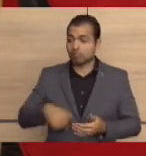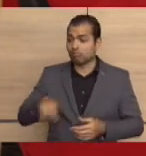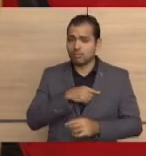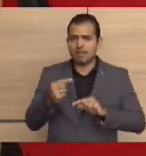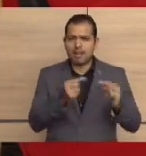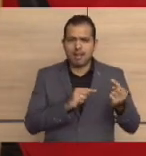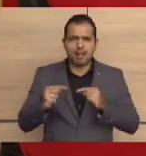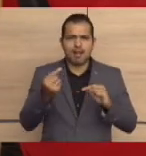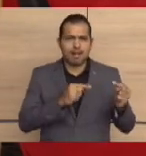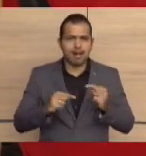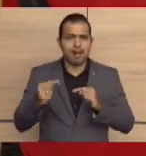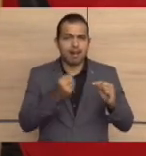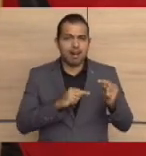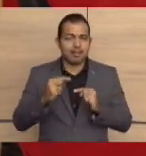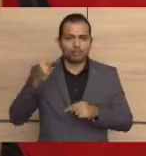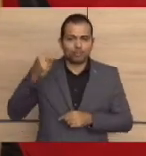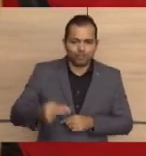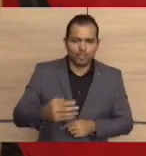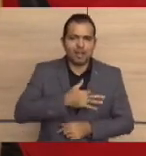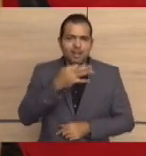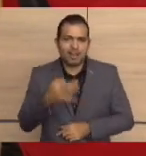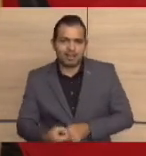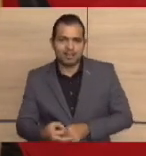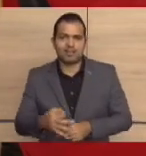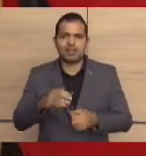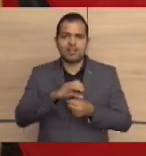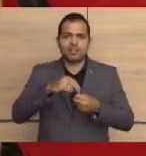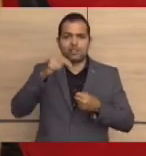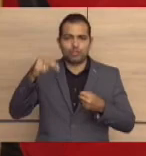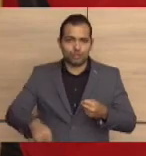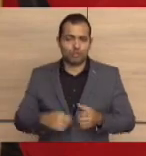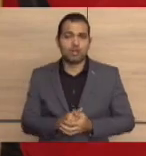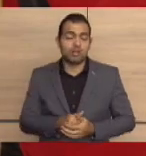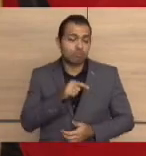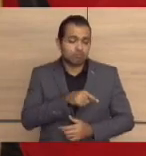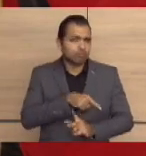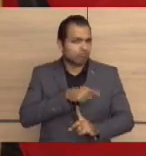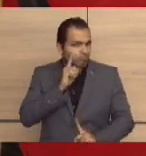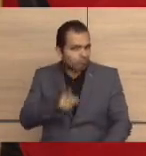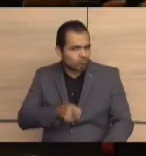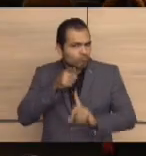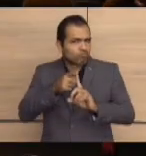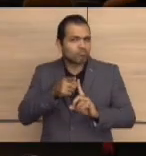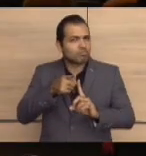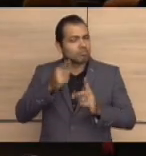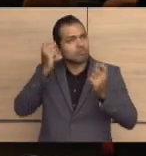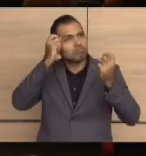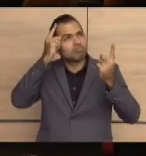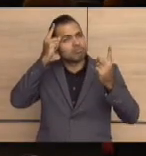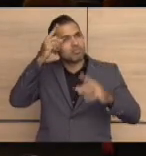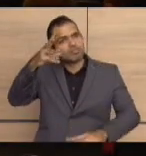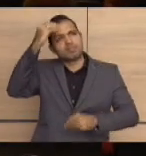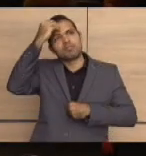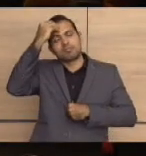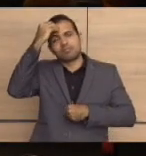ciudadanía ha puesto esa premisa de una formación integral orientada a promover aprendizajes, pero sobre todo